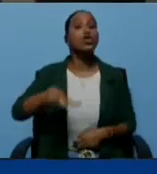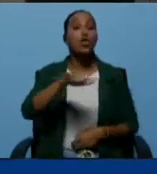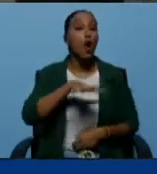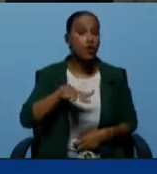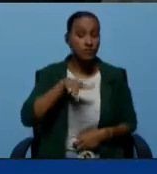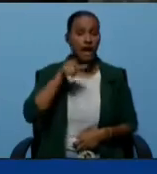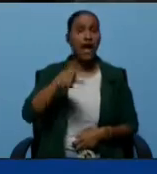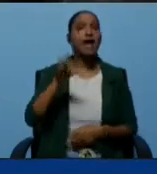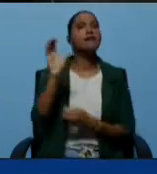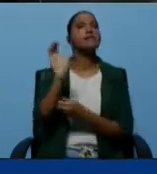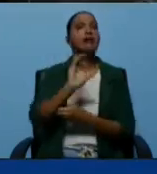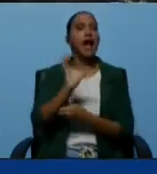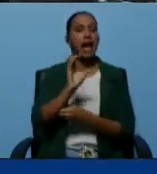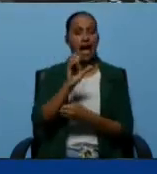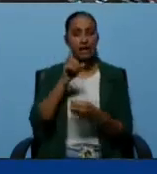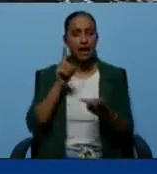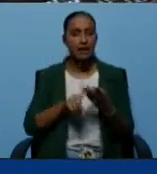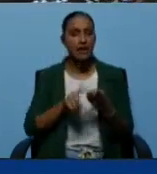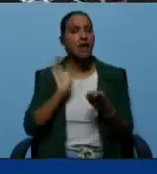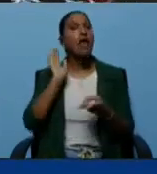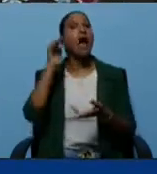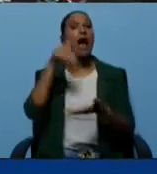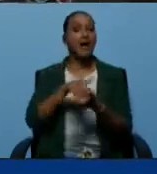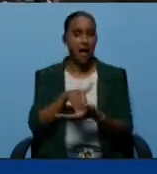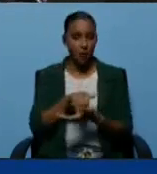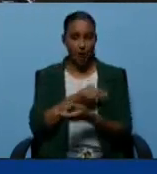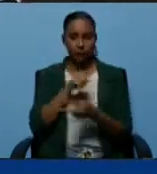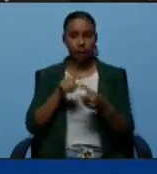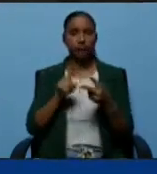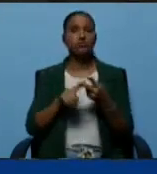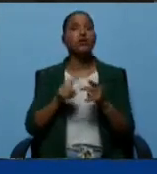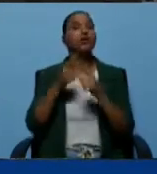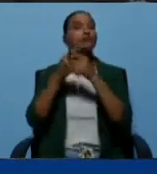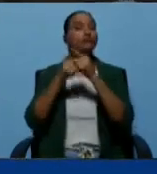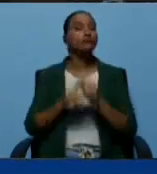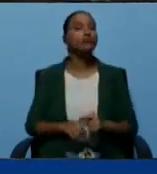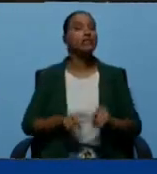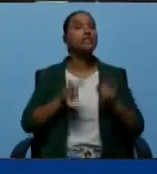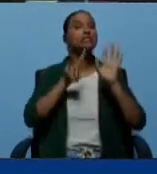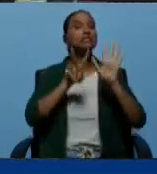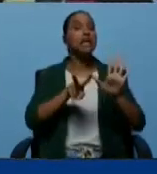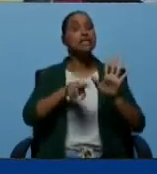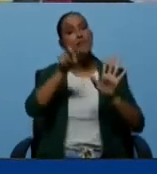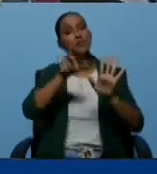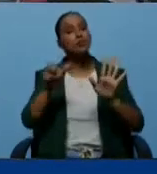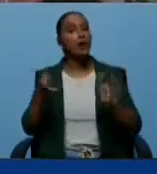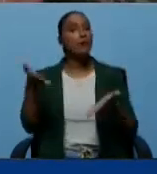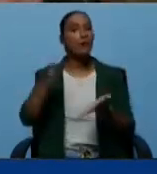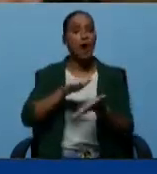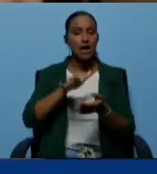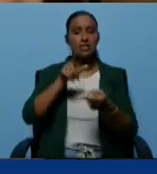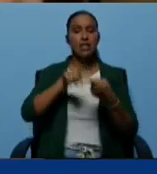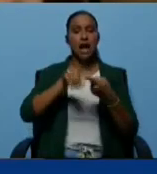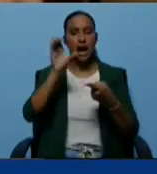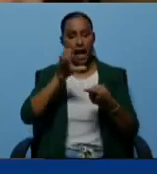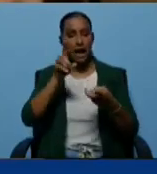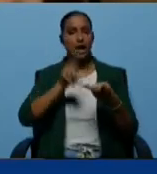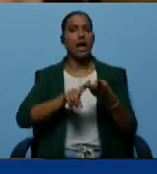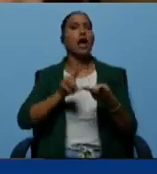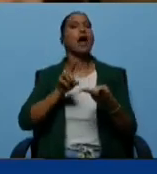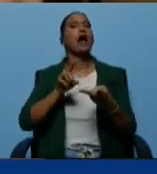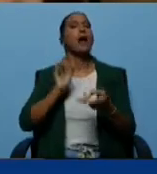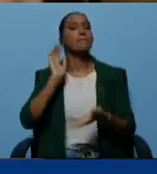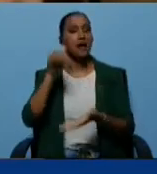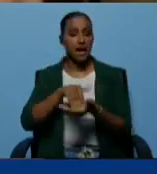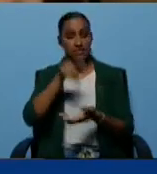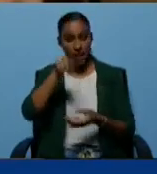Caracas y en Aragua, con un total de 7 fallecidos en cada región. También se produjeron muertes en otros estados